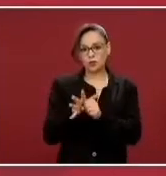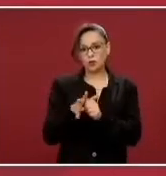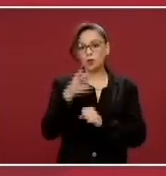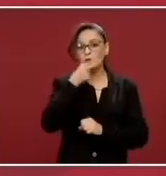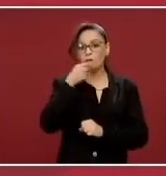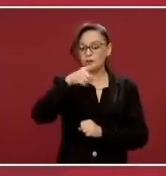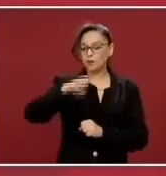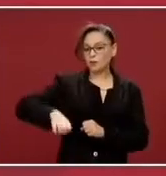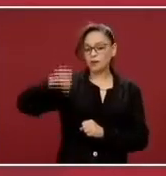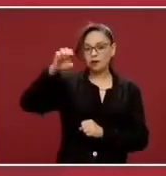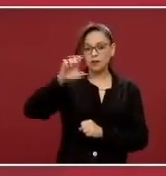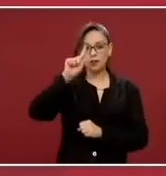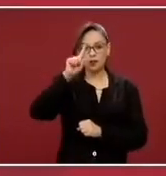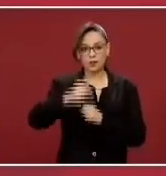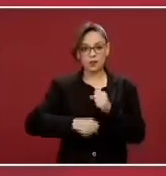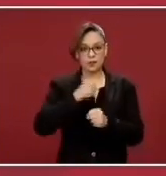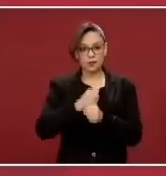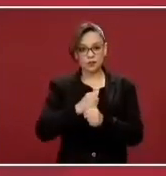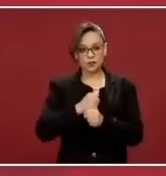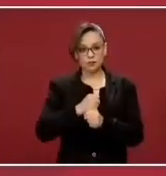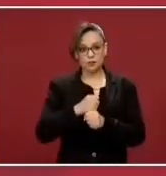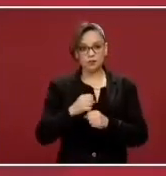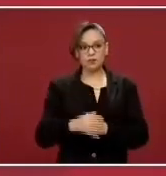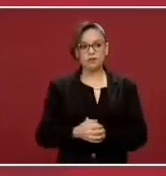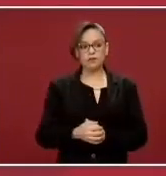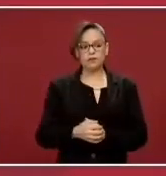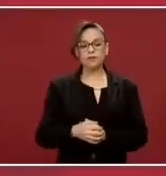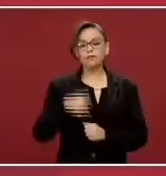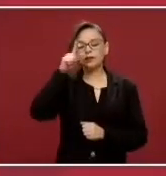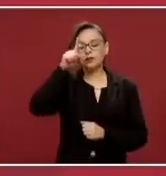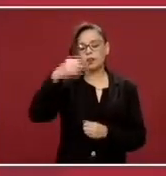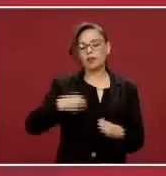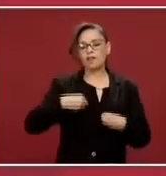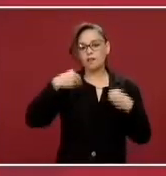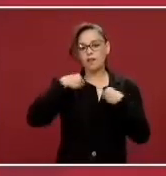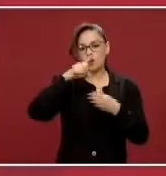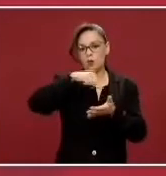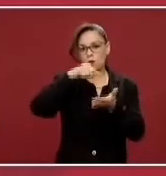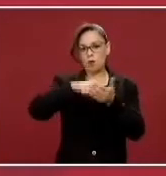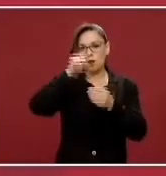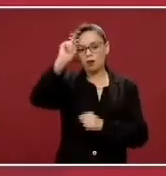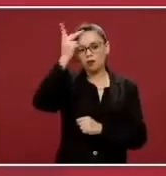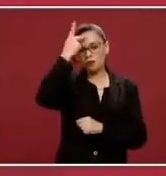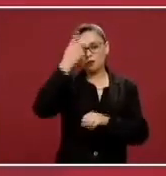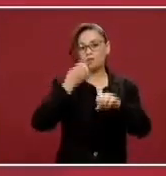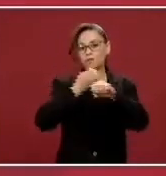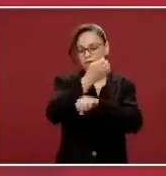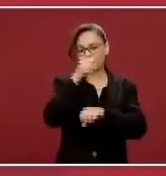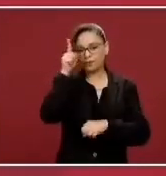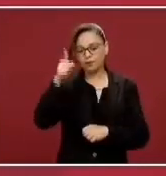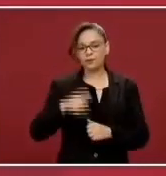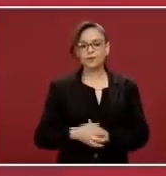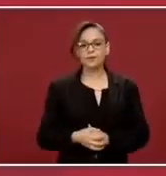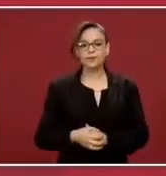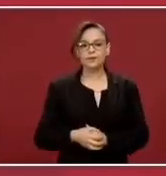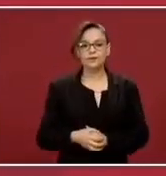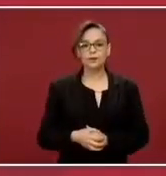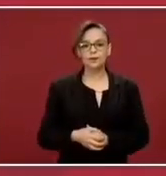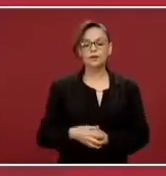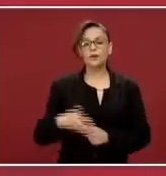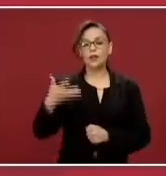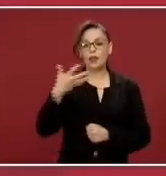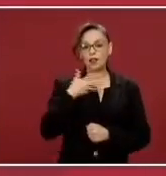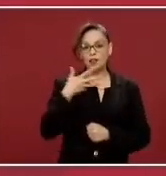años de edad, residente habitual del estado de San Luis Potosí, y que tenía un antecedente de contacto con una